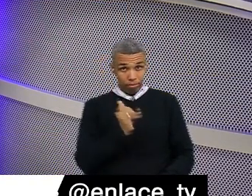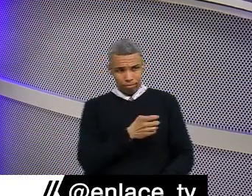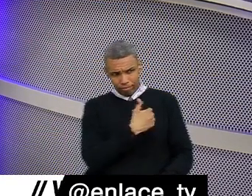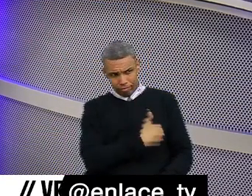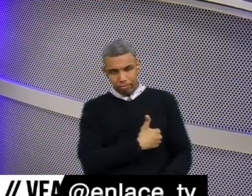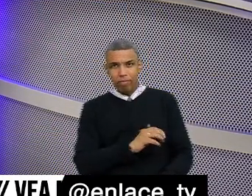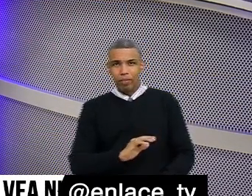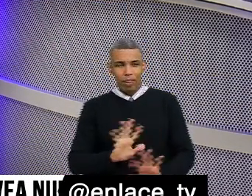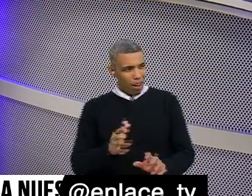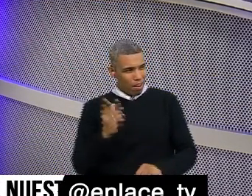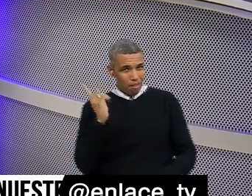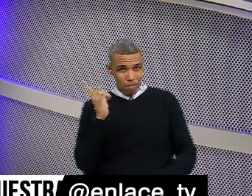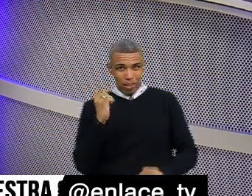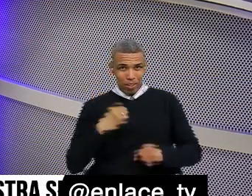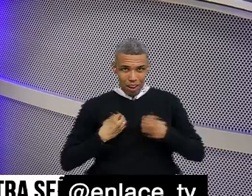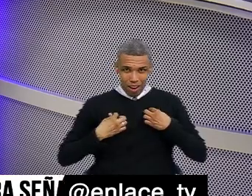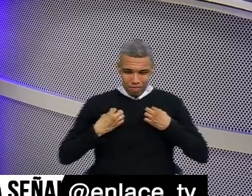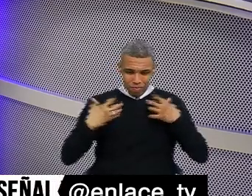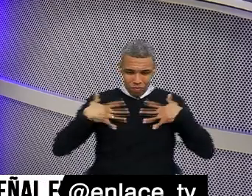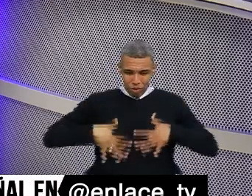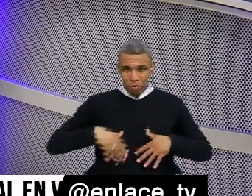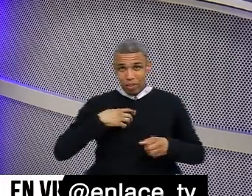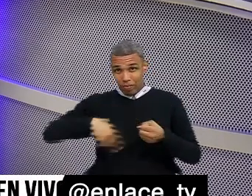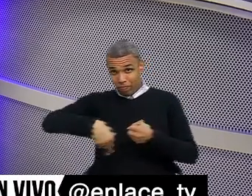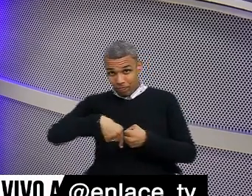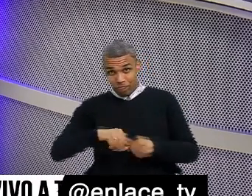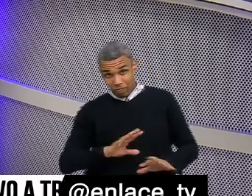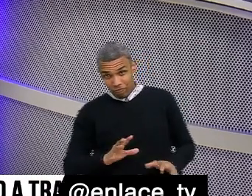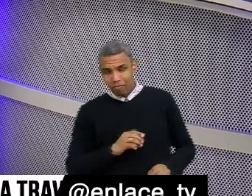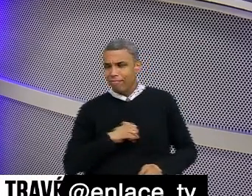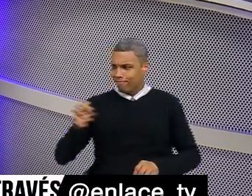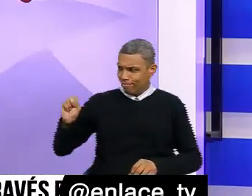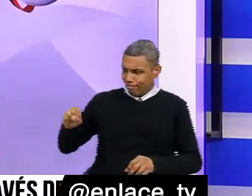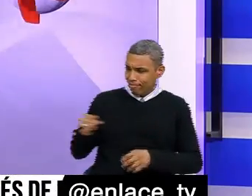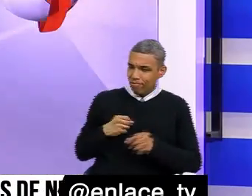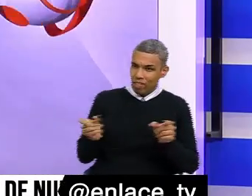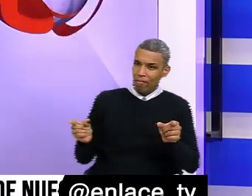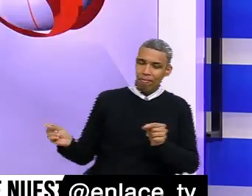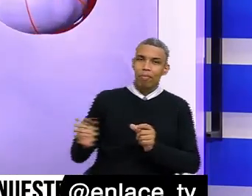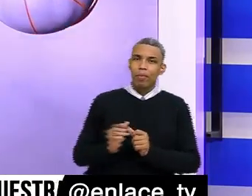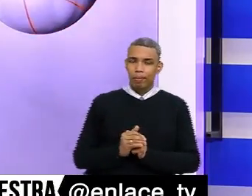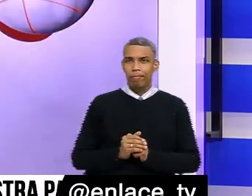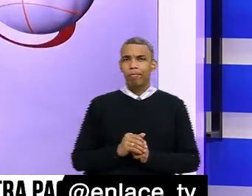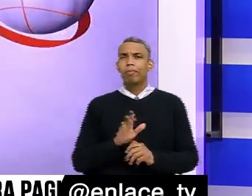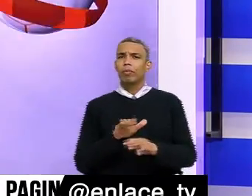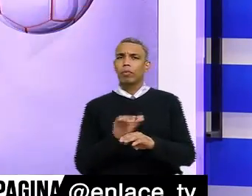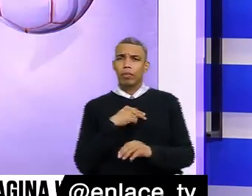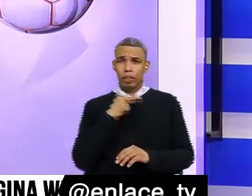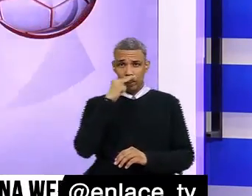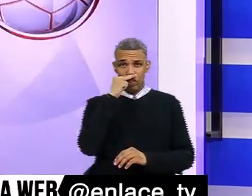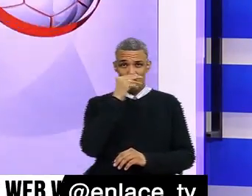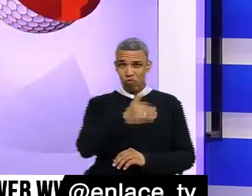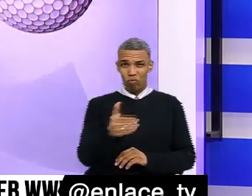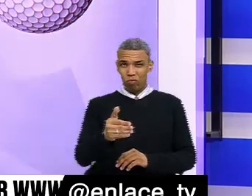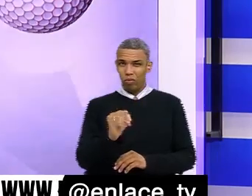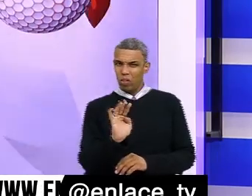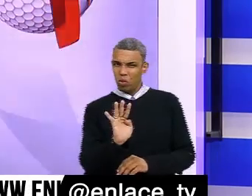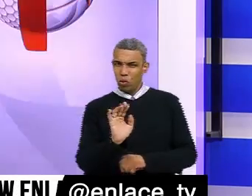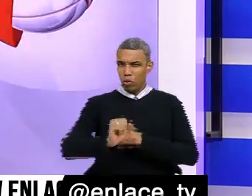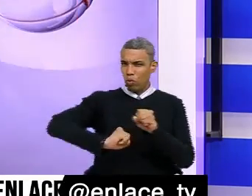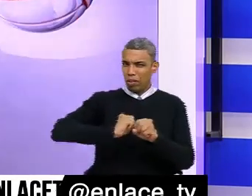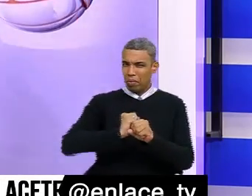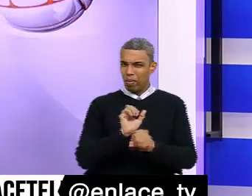para el viernes? Listísima ya. Bueno, le cuento que podrán ingresar los niños de 4 a 10 años, de 5 a